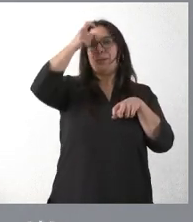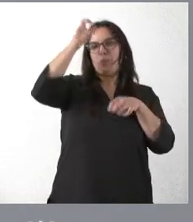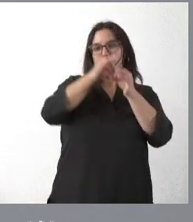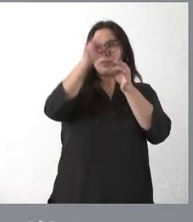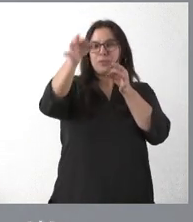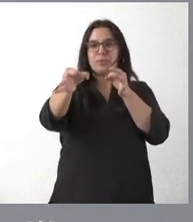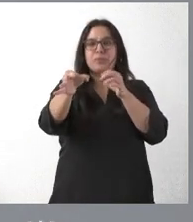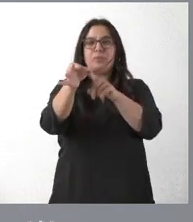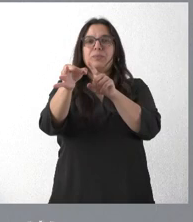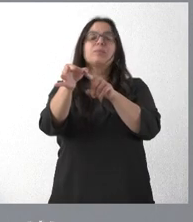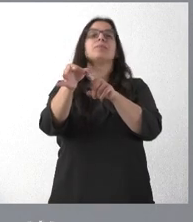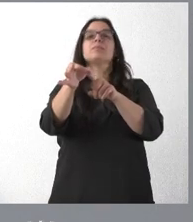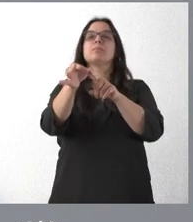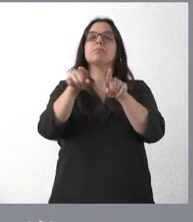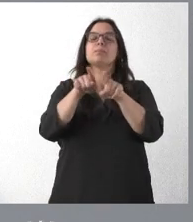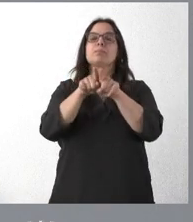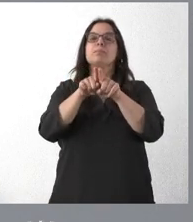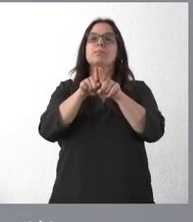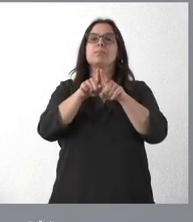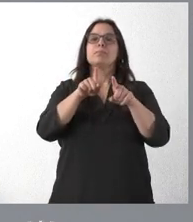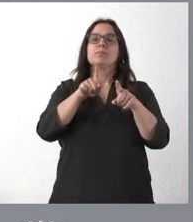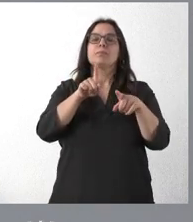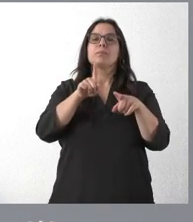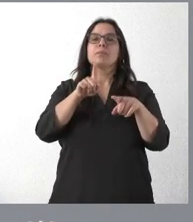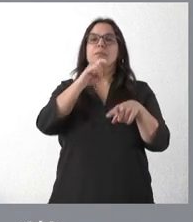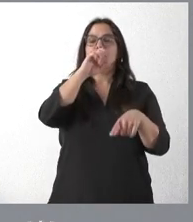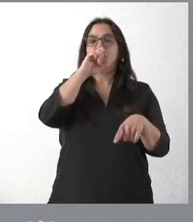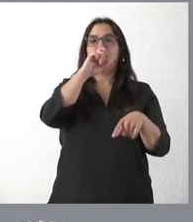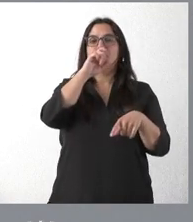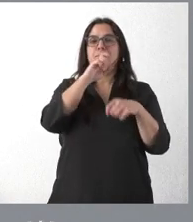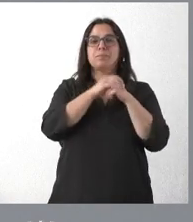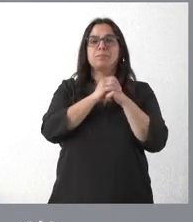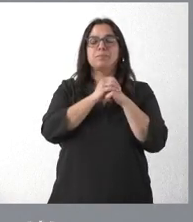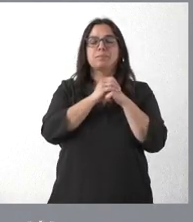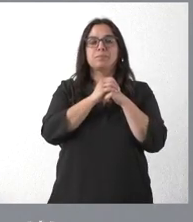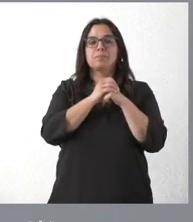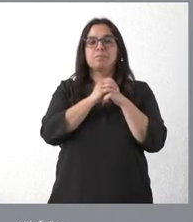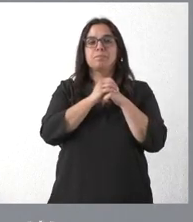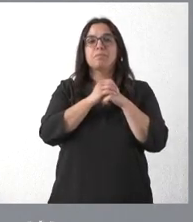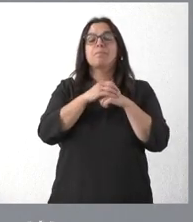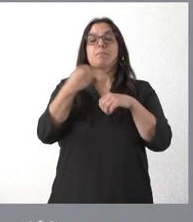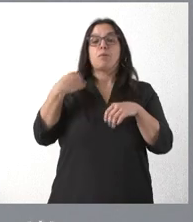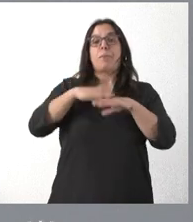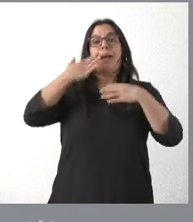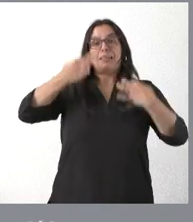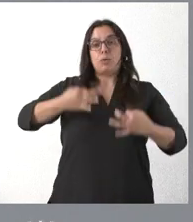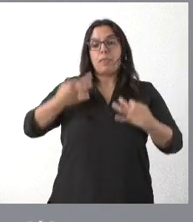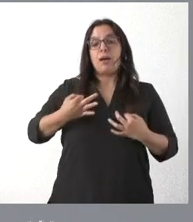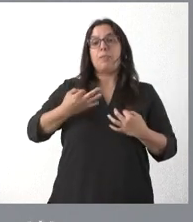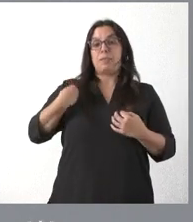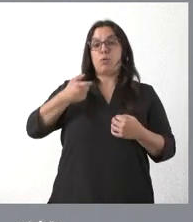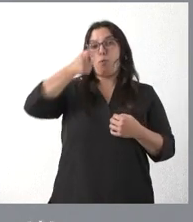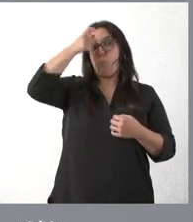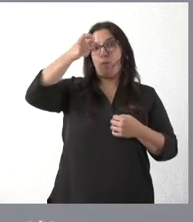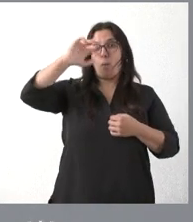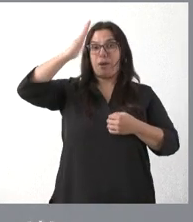por tanto su pregunta es muy acertada al focalizar este ámbito competencial de las petanías en la capacidad de la junta de